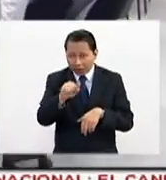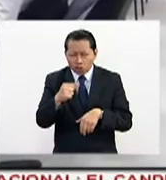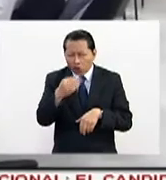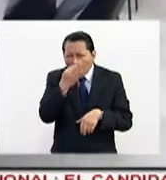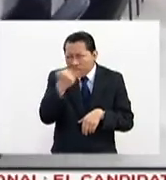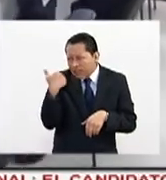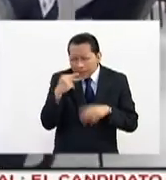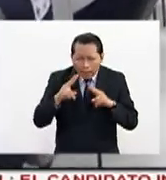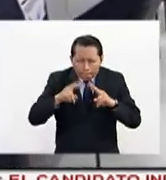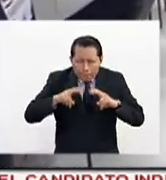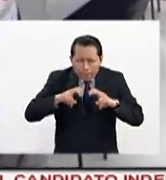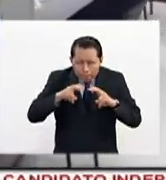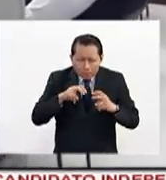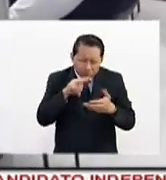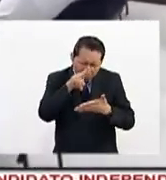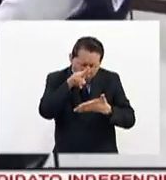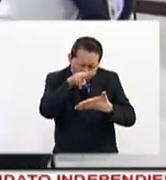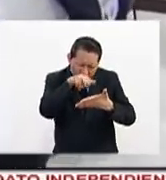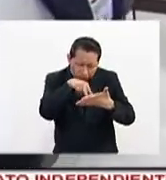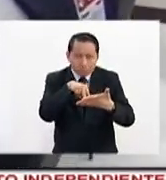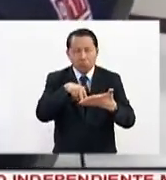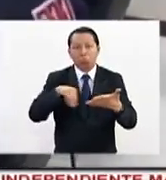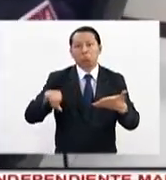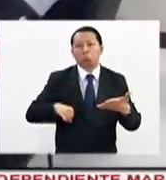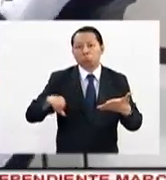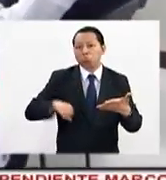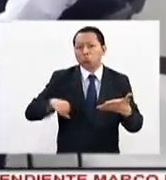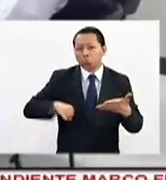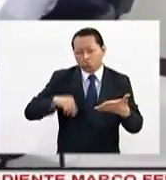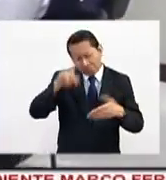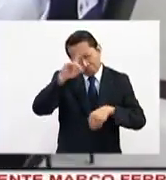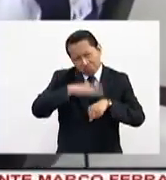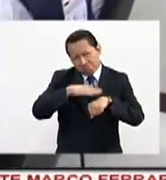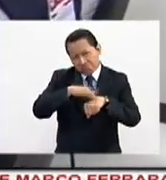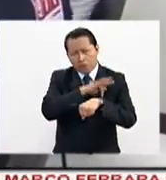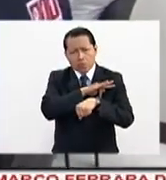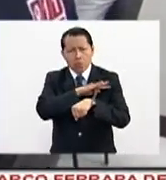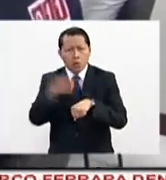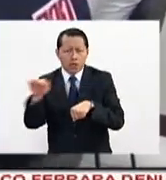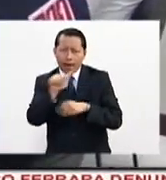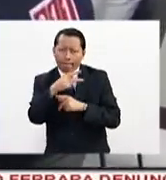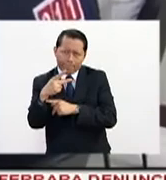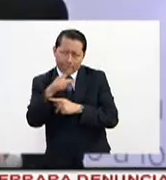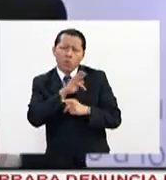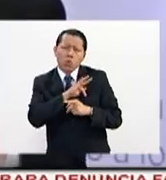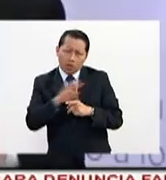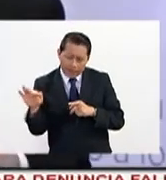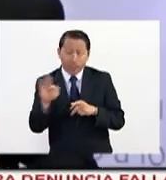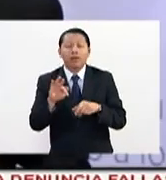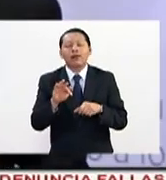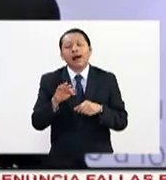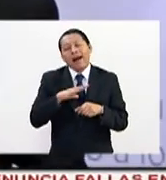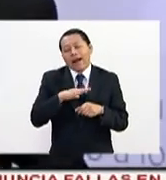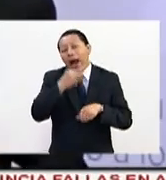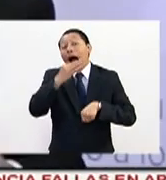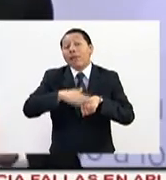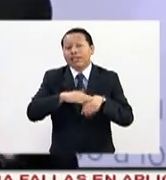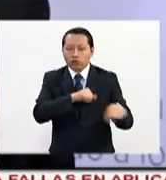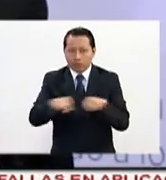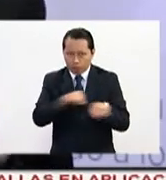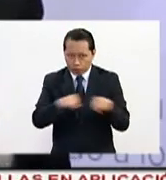bajar y realmente se ve muy interesante. Es muy recomendable que tengan este servicio en su app, no solo por la alerta sísmica, sino